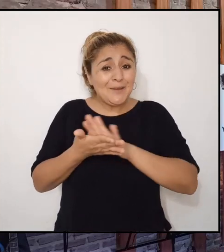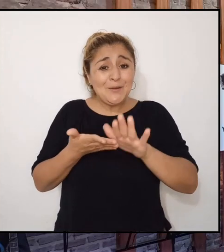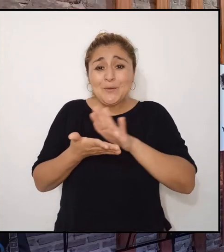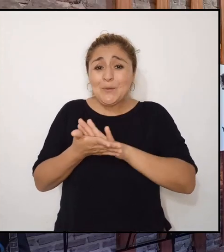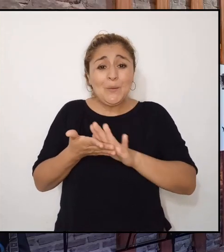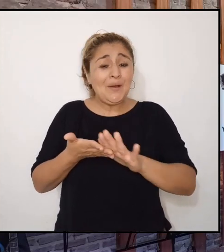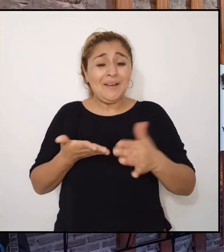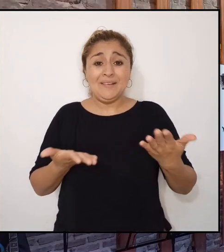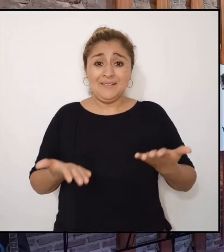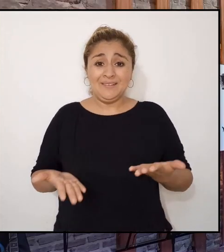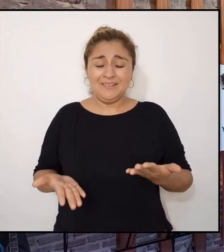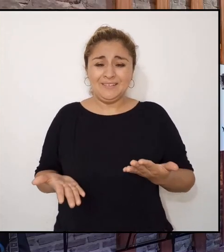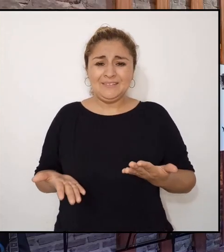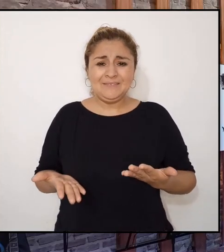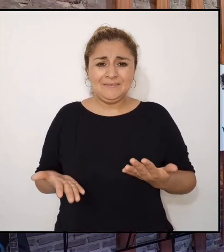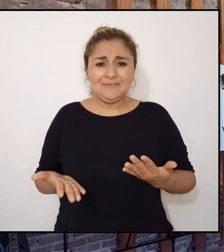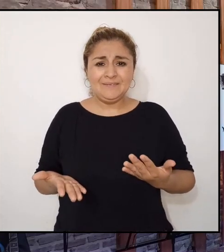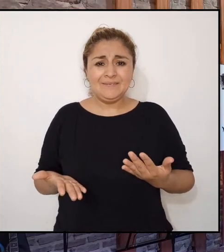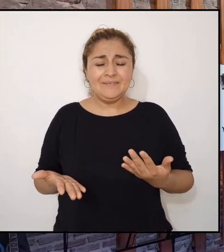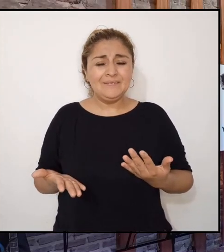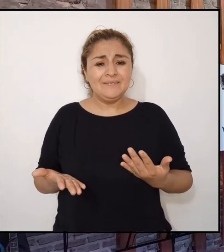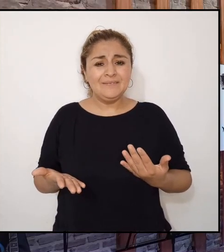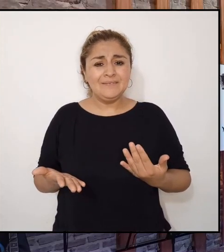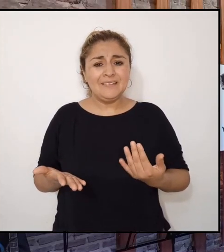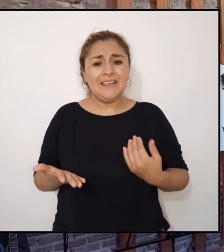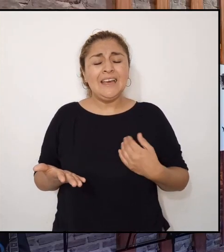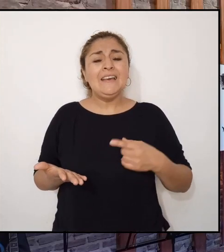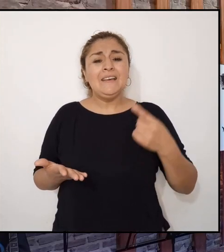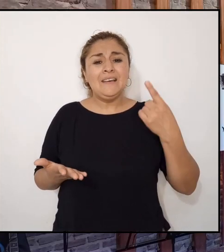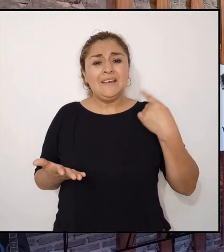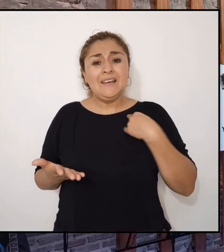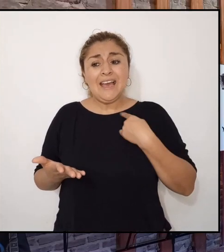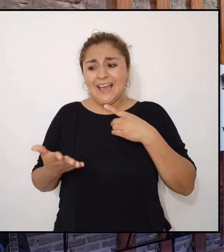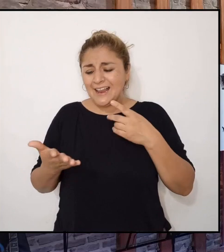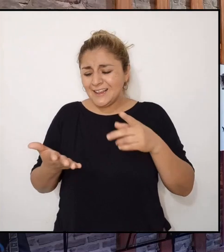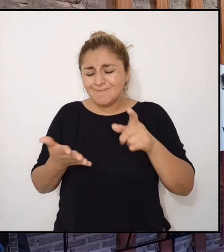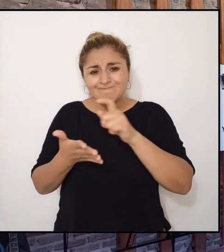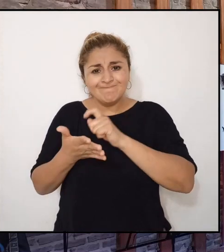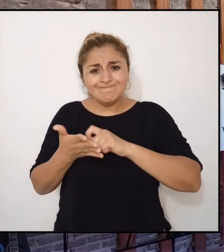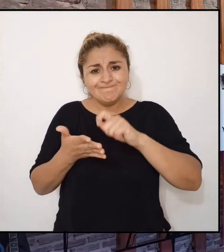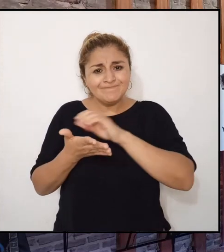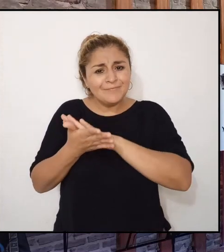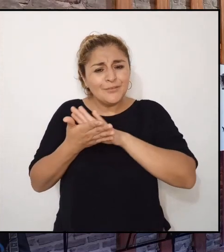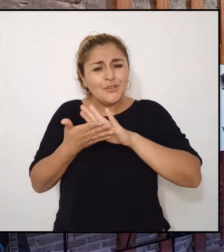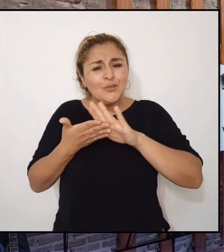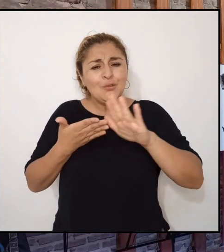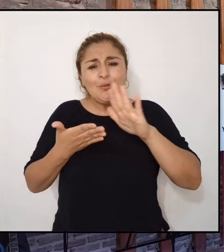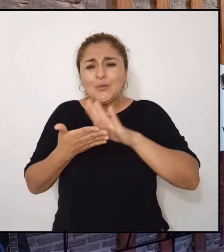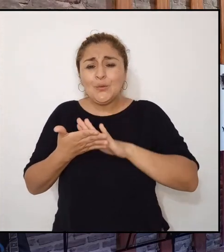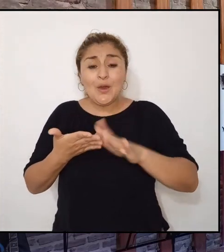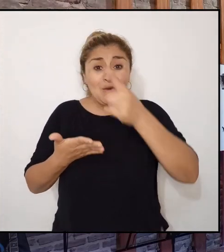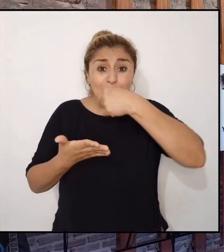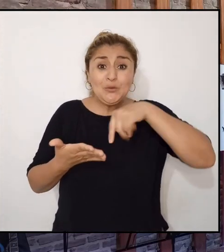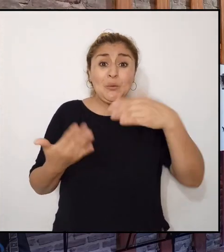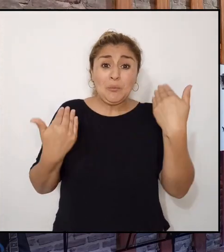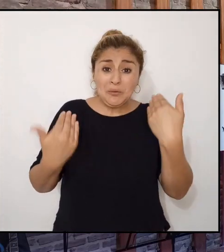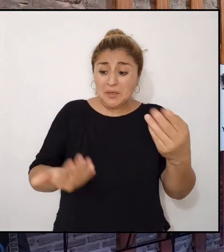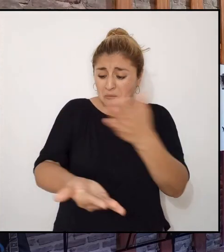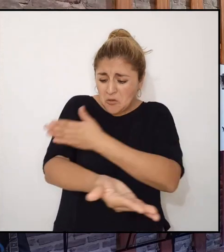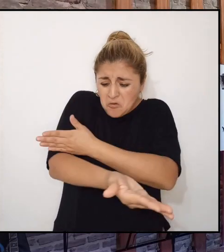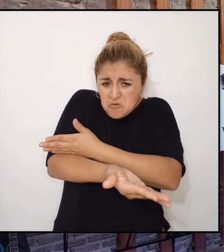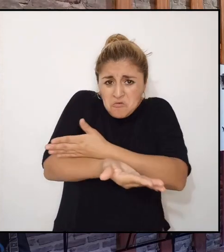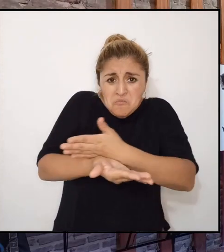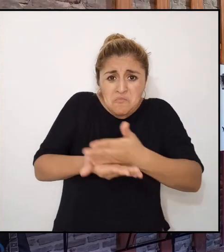Luego vendría la escritura del Nuevo Testamento. Pero nosotros lo tenemos todo completo. Tenemos una gran ventaja